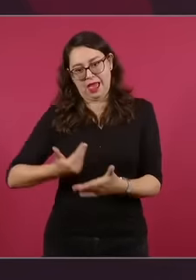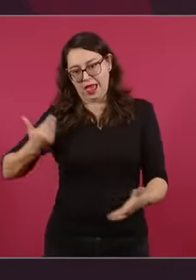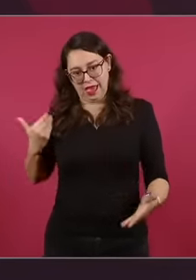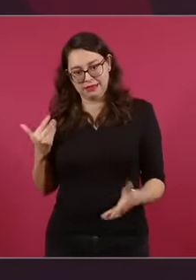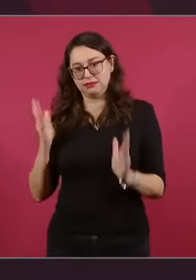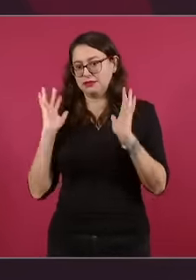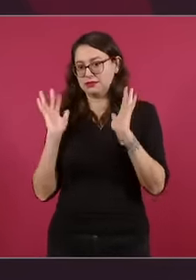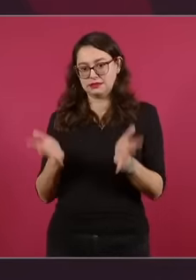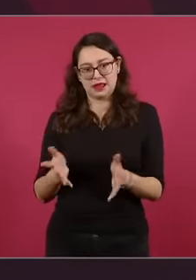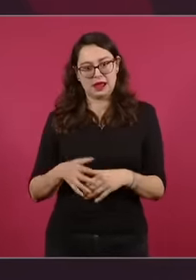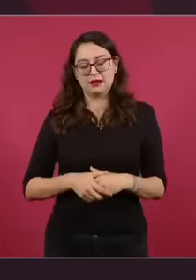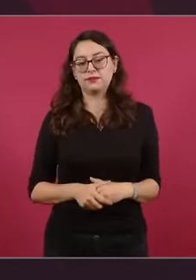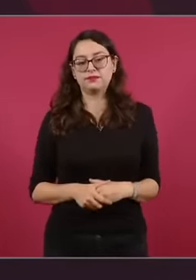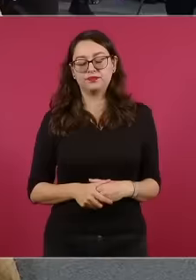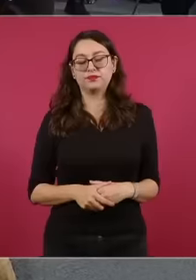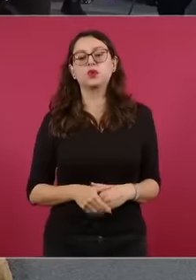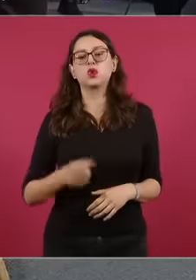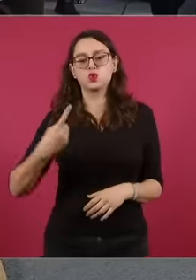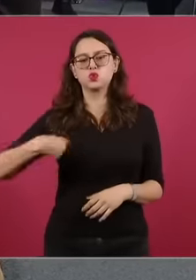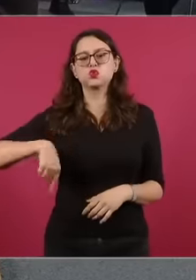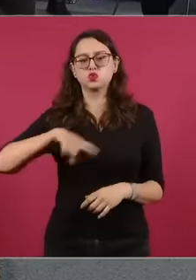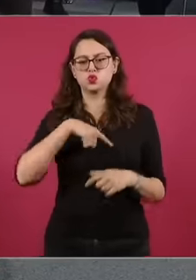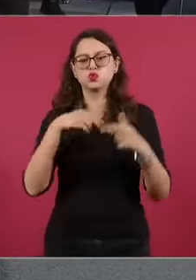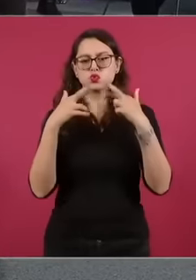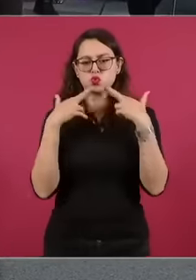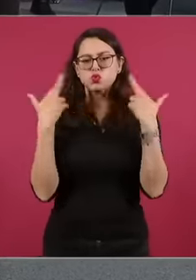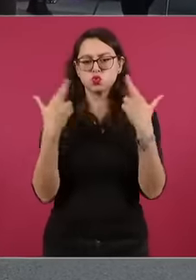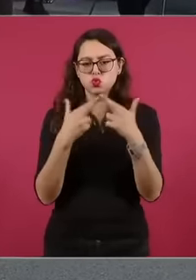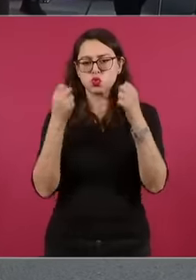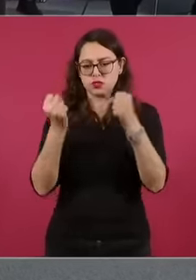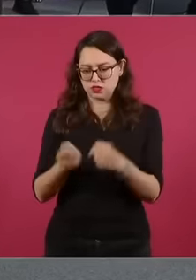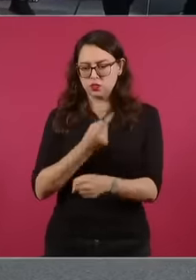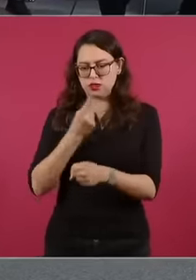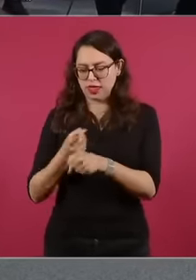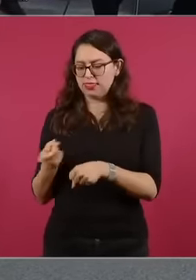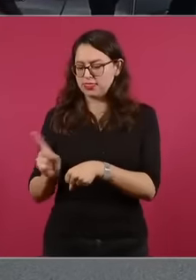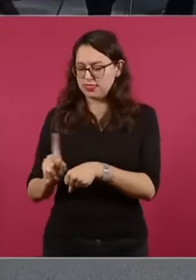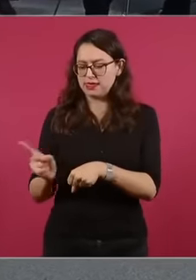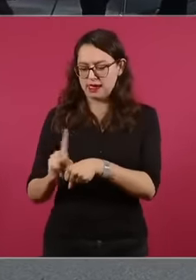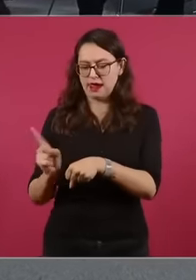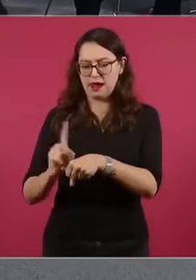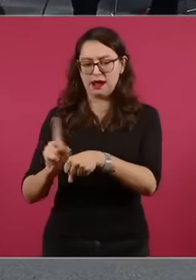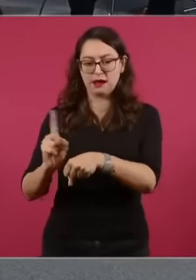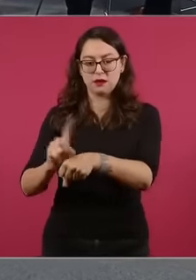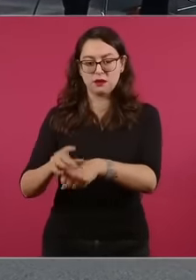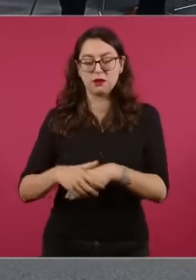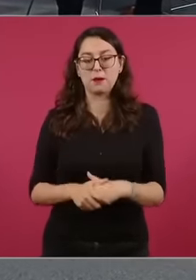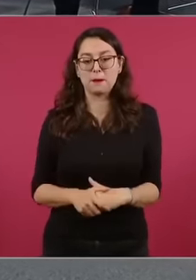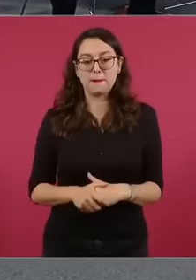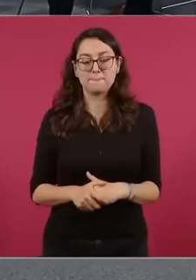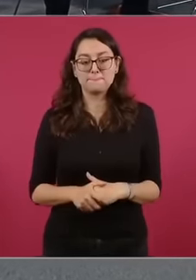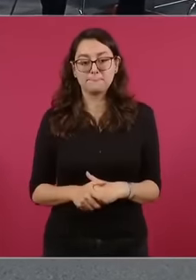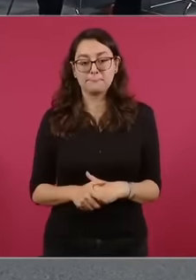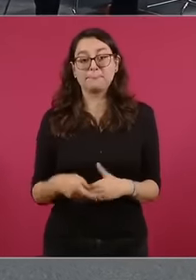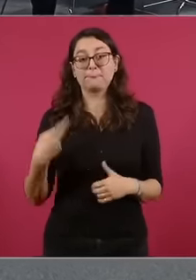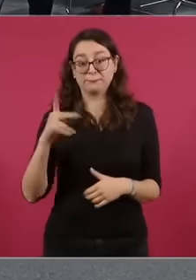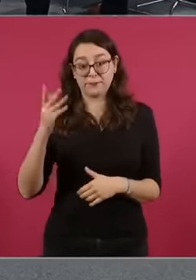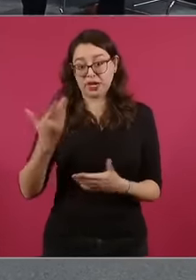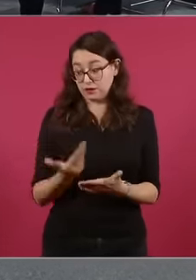Todos los días tenemos esta reunión de seguridad. les invitamos a